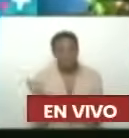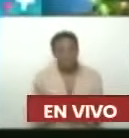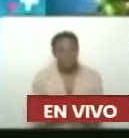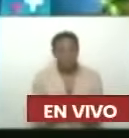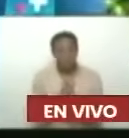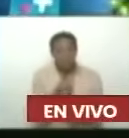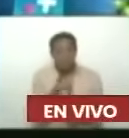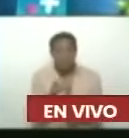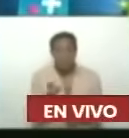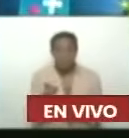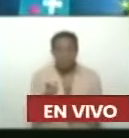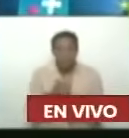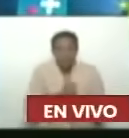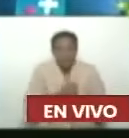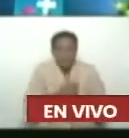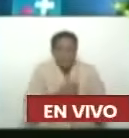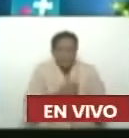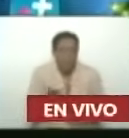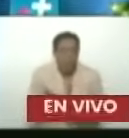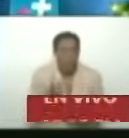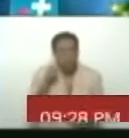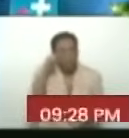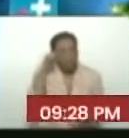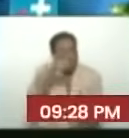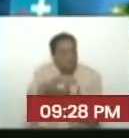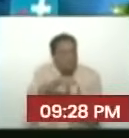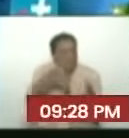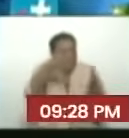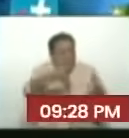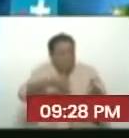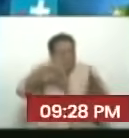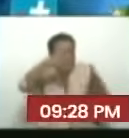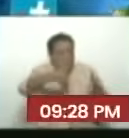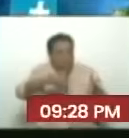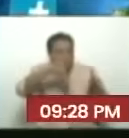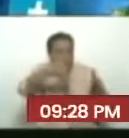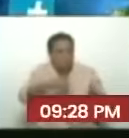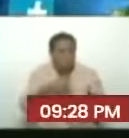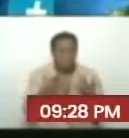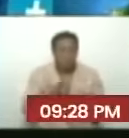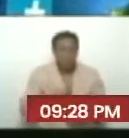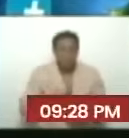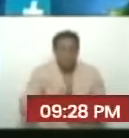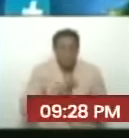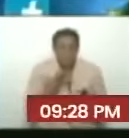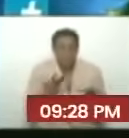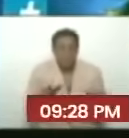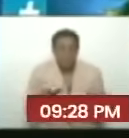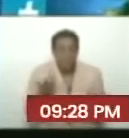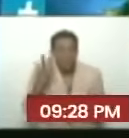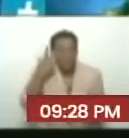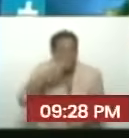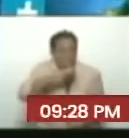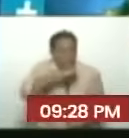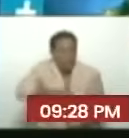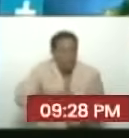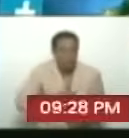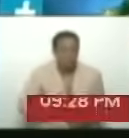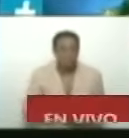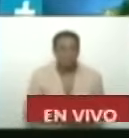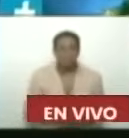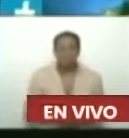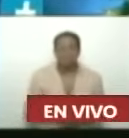Alexis, el milagro que hace el amor y la dedicación con un hijo, ¿no? Así es. Mira lo que le despertaste. En su momento, Alexis.